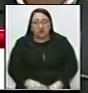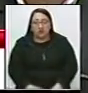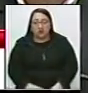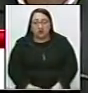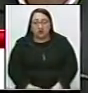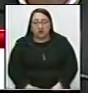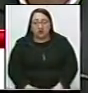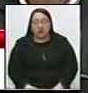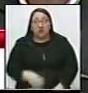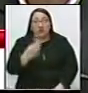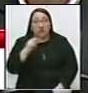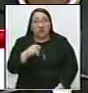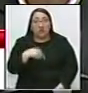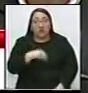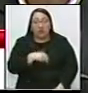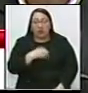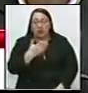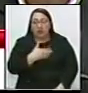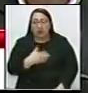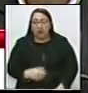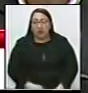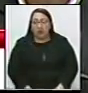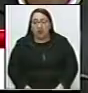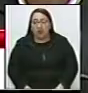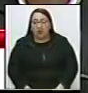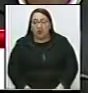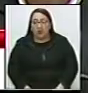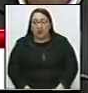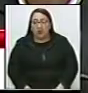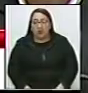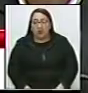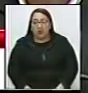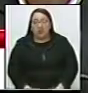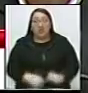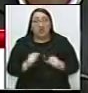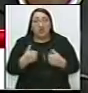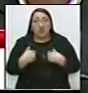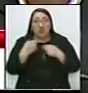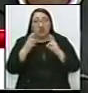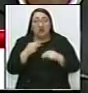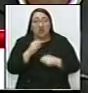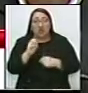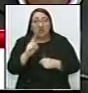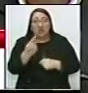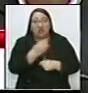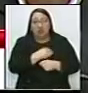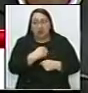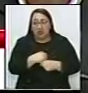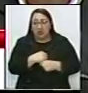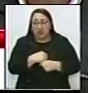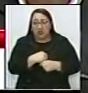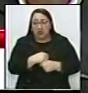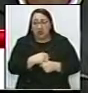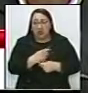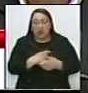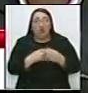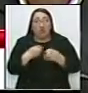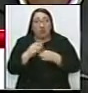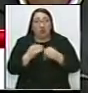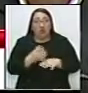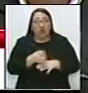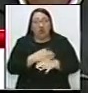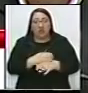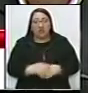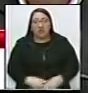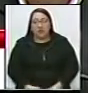por eso nosotros, presidente, sí tenemos razones a la vez para decirle al primer ministro y al presidente de la República, como se lo hemos dicho en